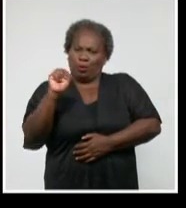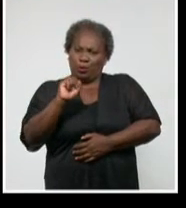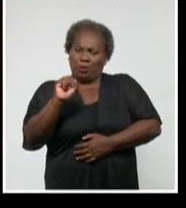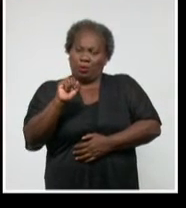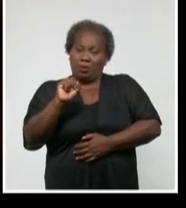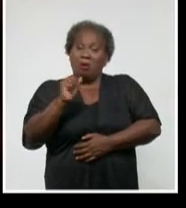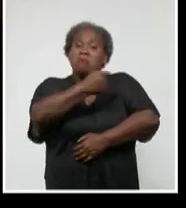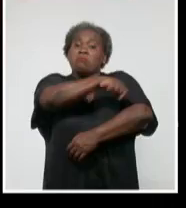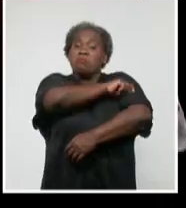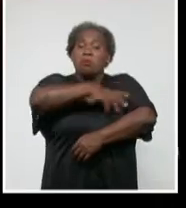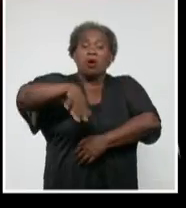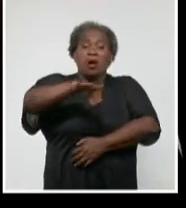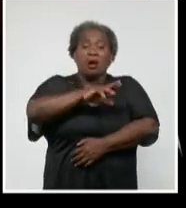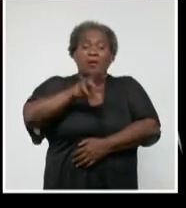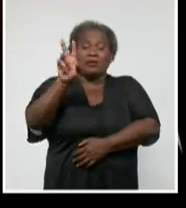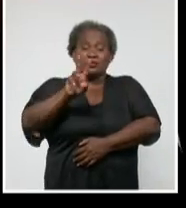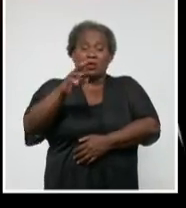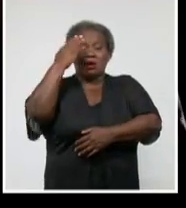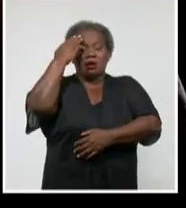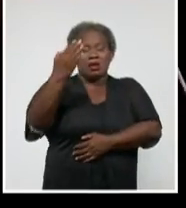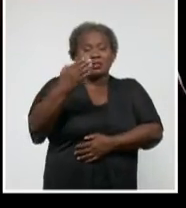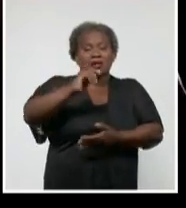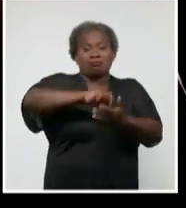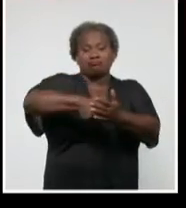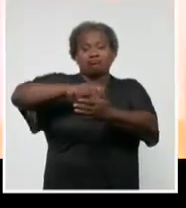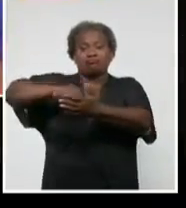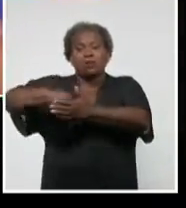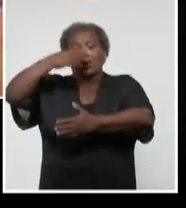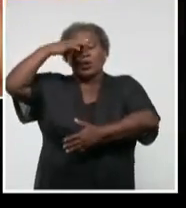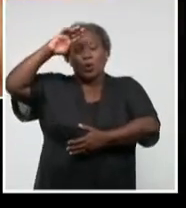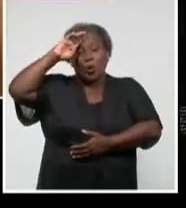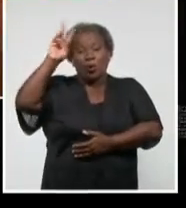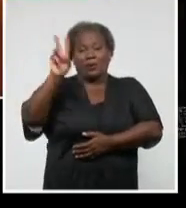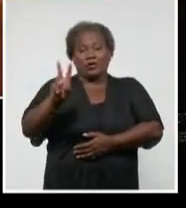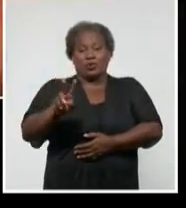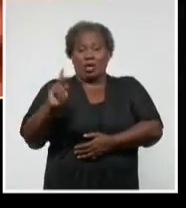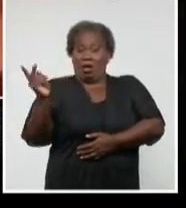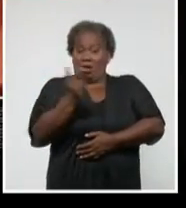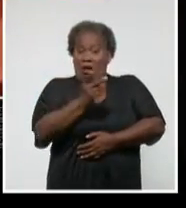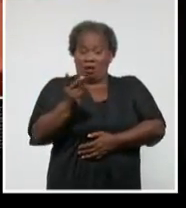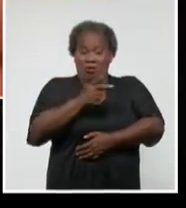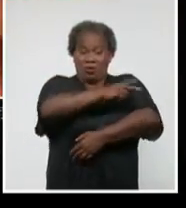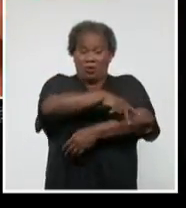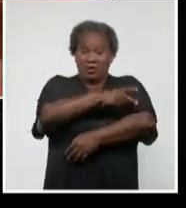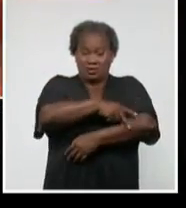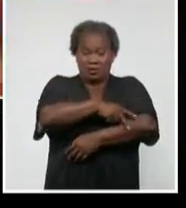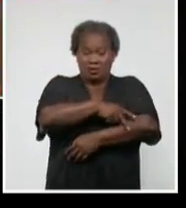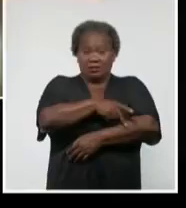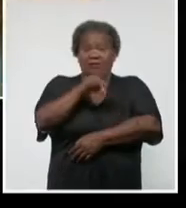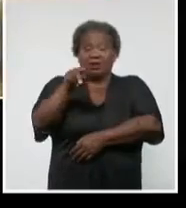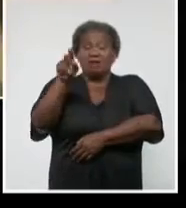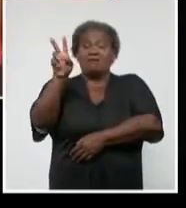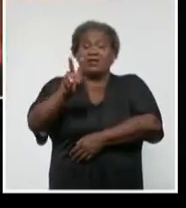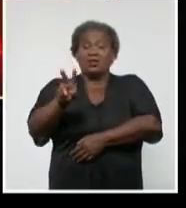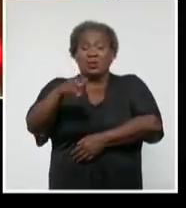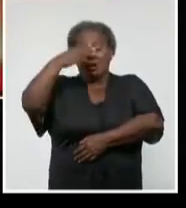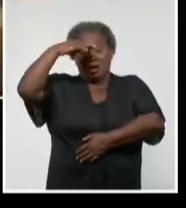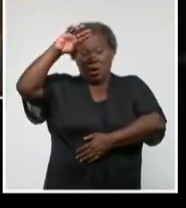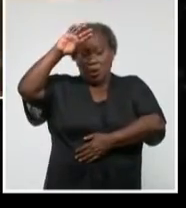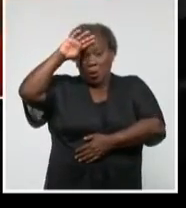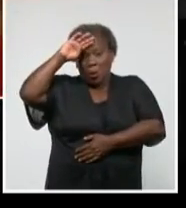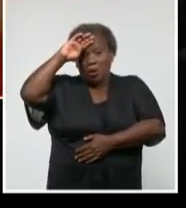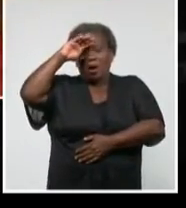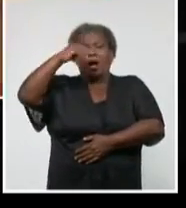venezolano, gracias al convenio Cuba-Venezuela. Y nuestros pueblos han ido, ya lo decía, fortaleciendo, sembrando